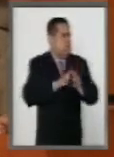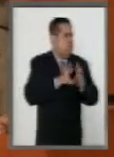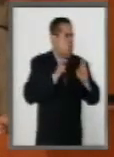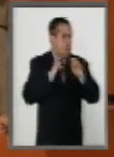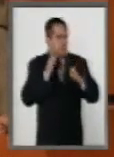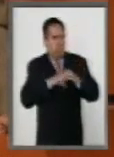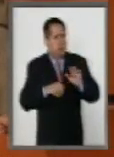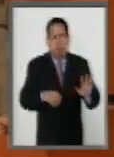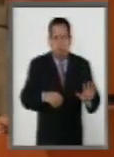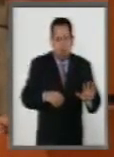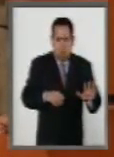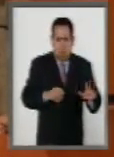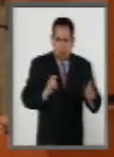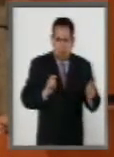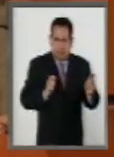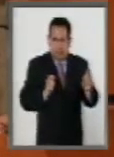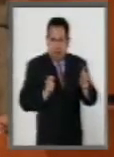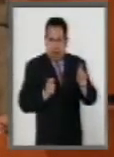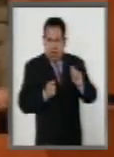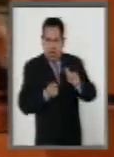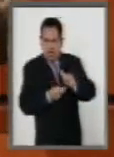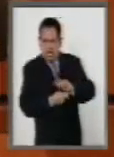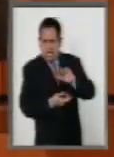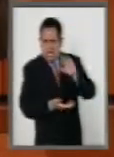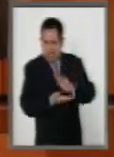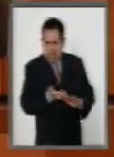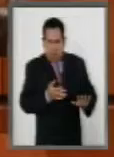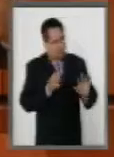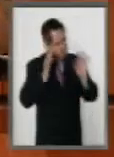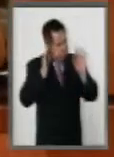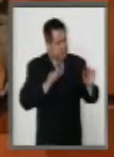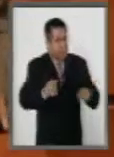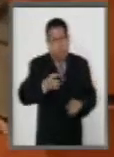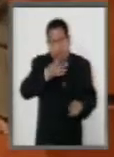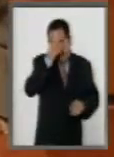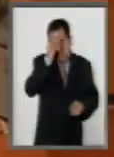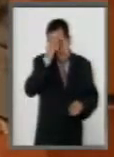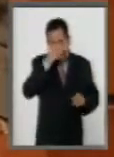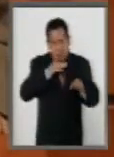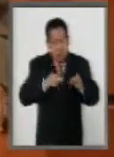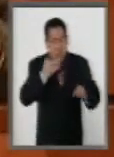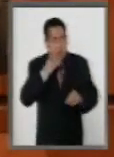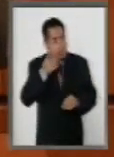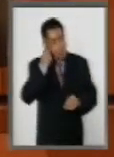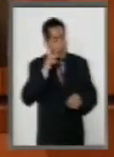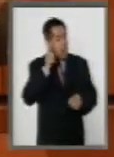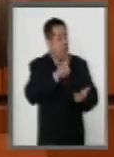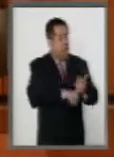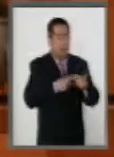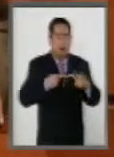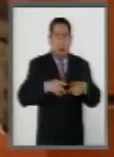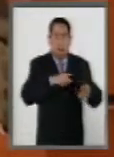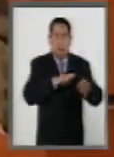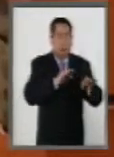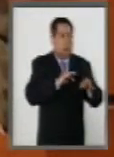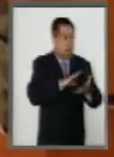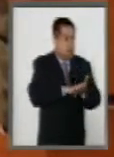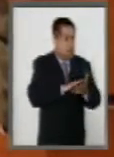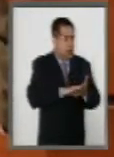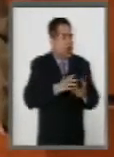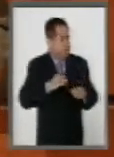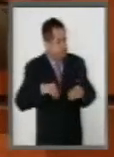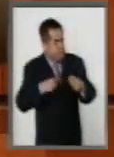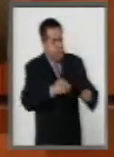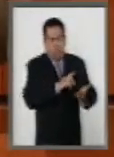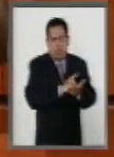bueno, pues se vaya eliminando a partir de que los que están privados de la libertad tengan garantizado el derecho a la